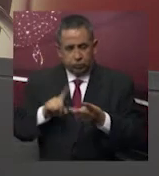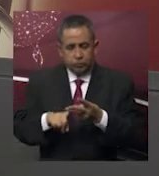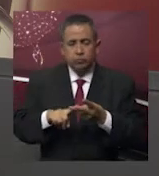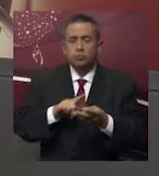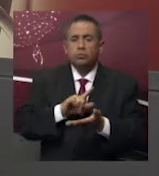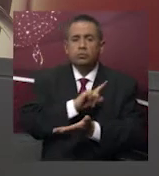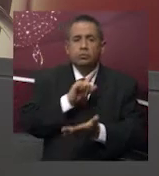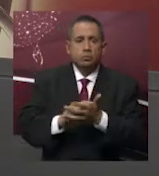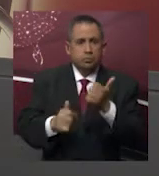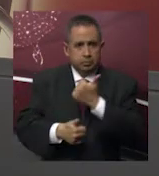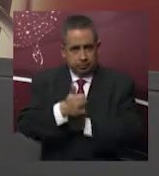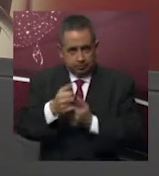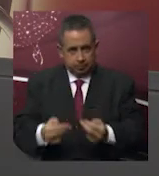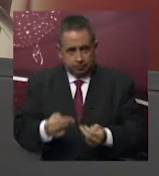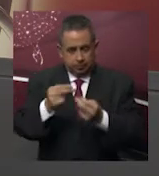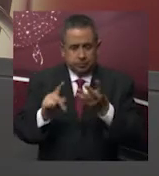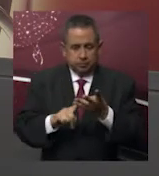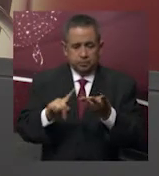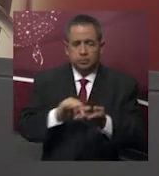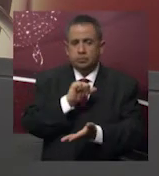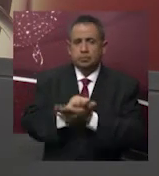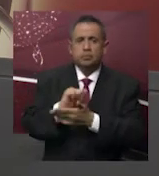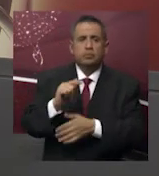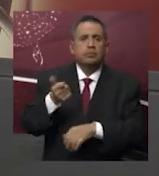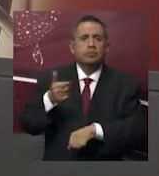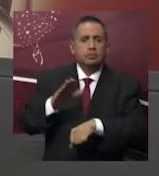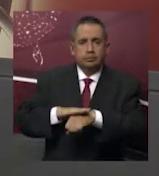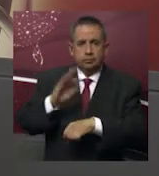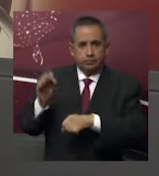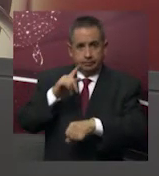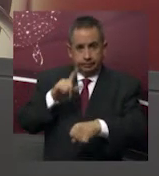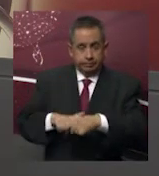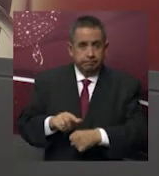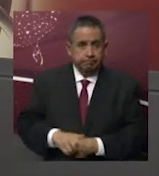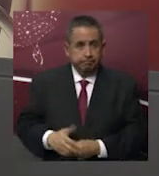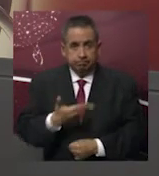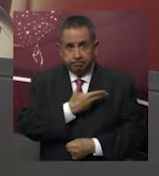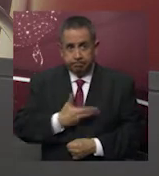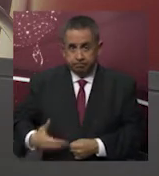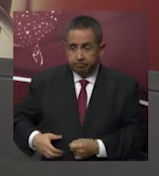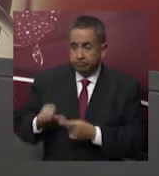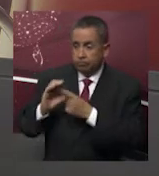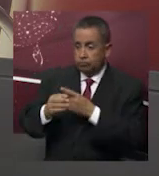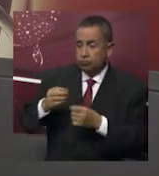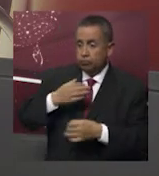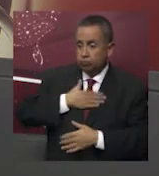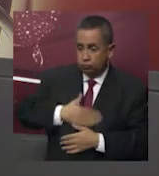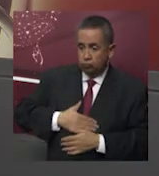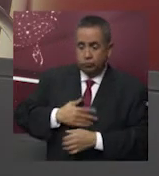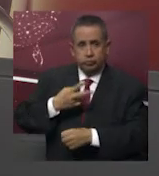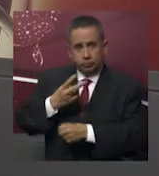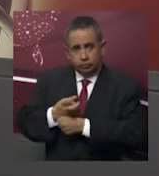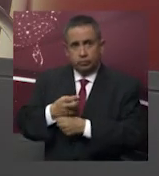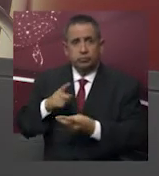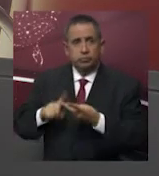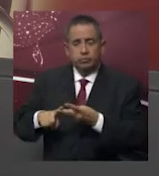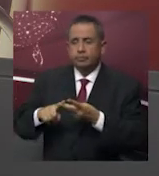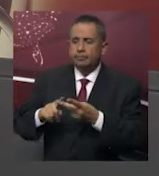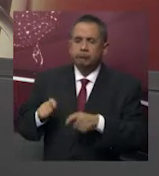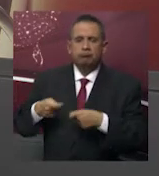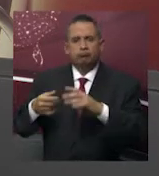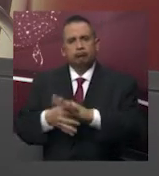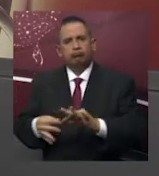y de la Ley Orgánica de la Administración Pública Federal. Los presidentes de las Comisiones de Justicia y Estudios Legislativos segunda fundamentaron el dictamen en